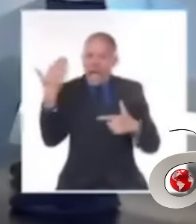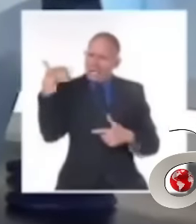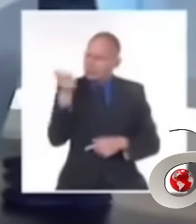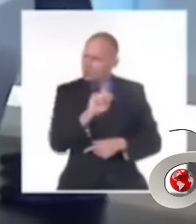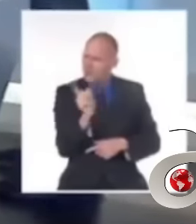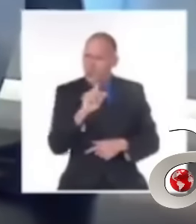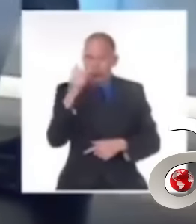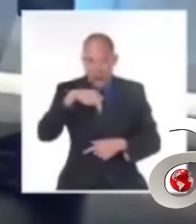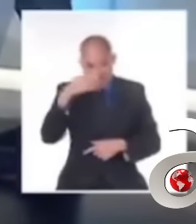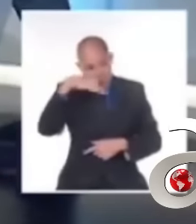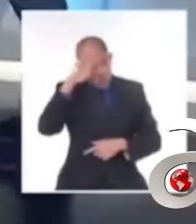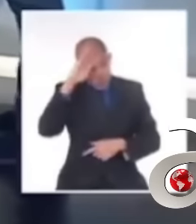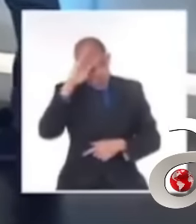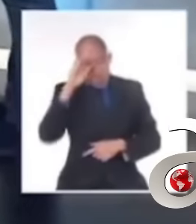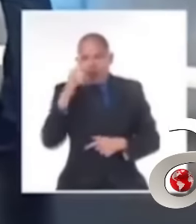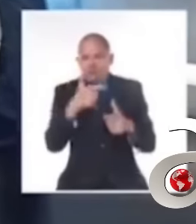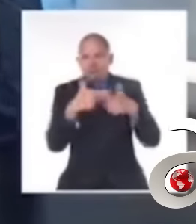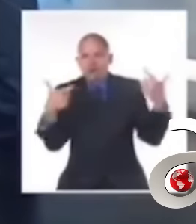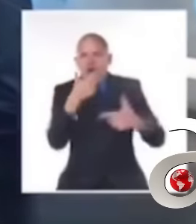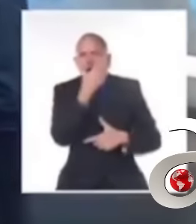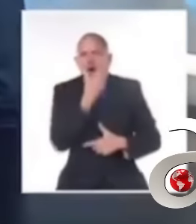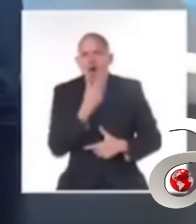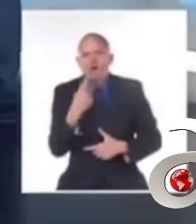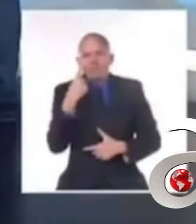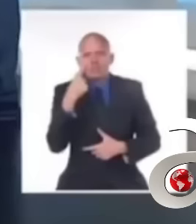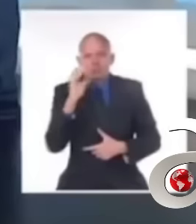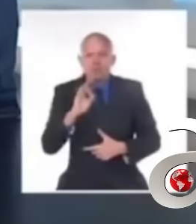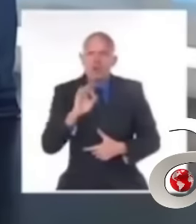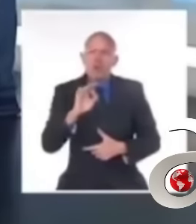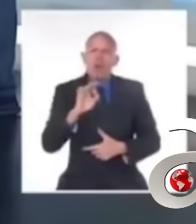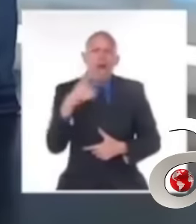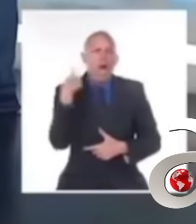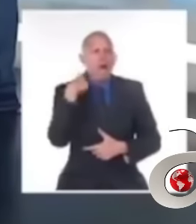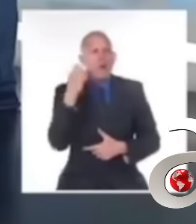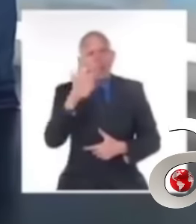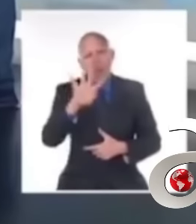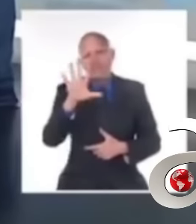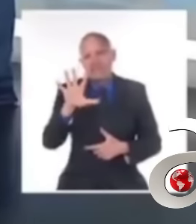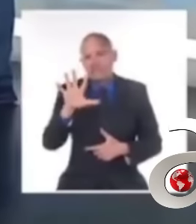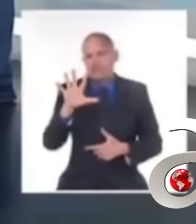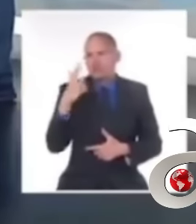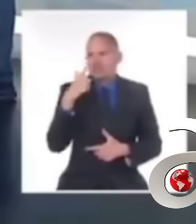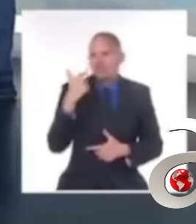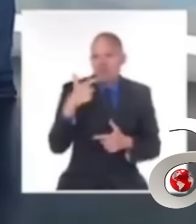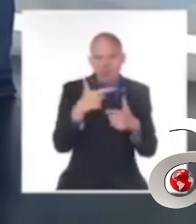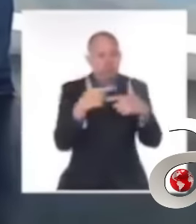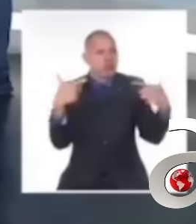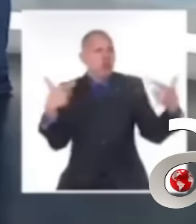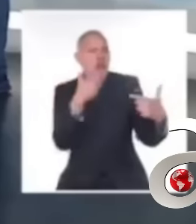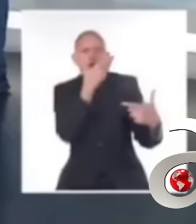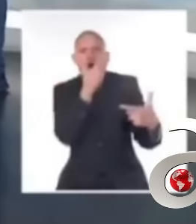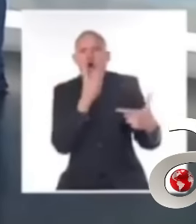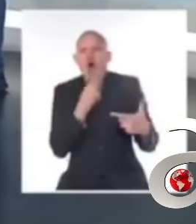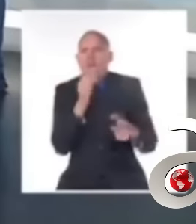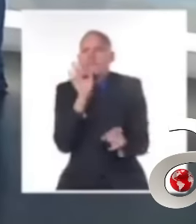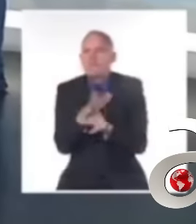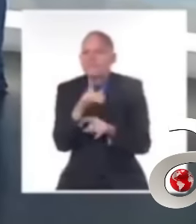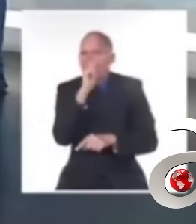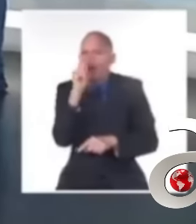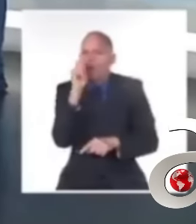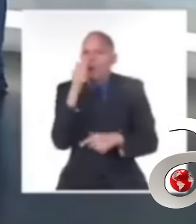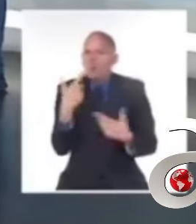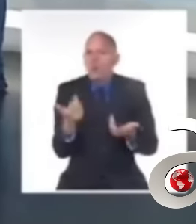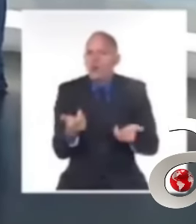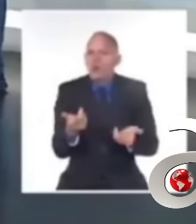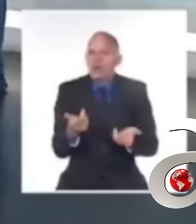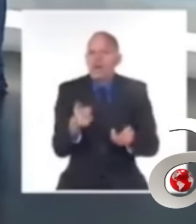lugares, pero en Cuba no era frecuente. Sin embargo, en los últimos 4 o 5 años ha bajado de manera marcada en la edad de comienzo del consumo. Generalmente